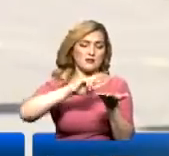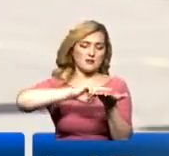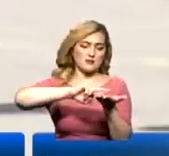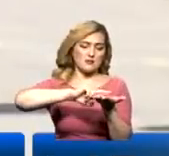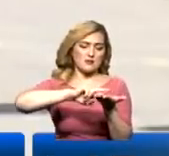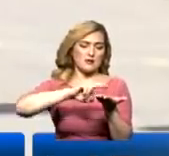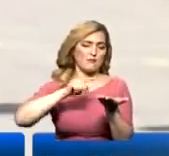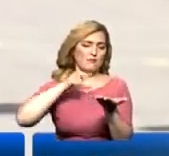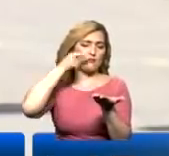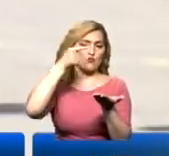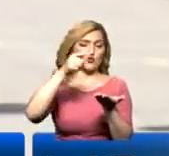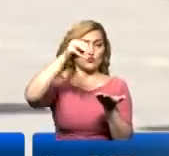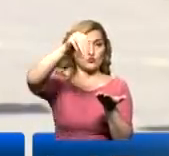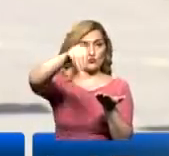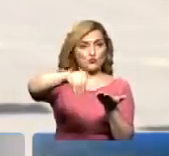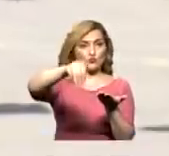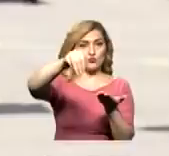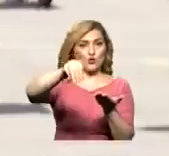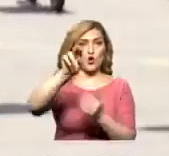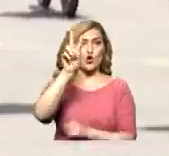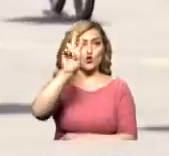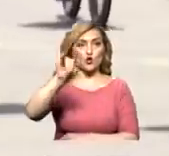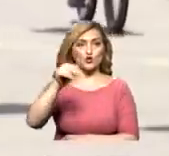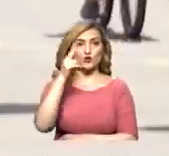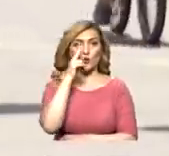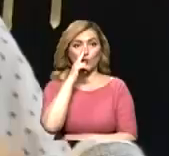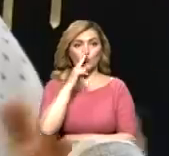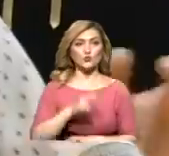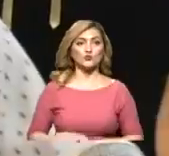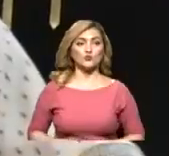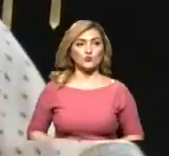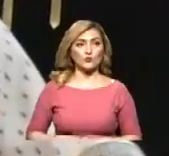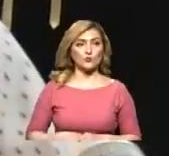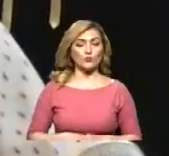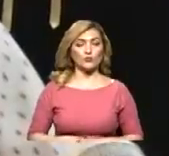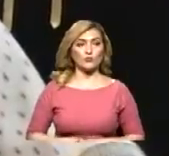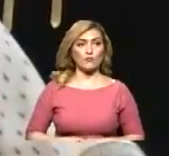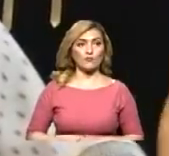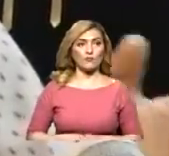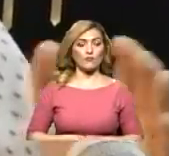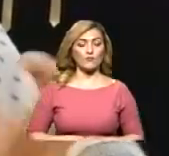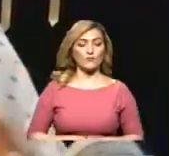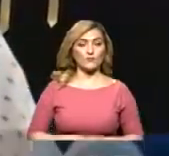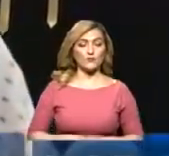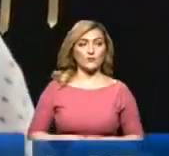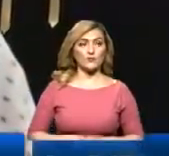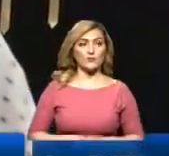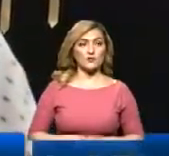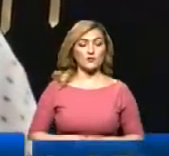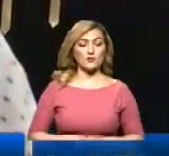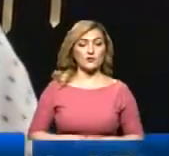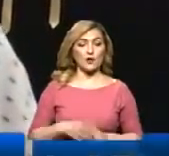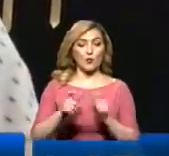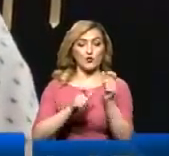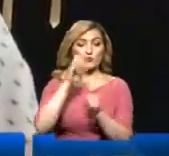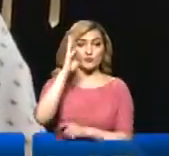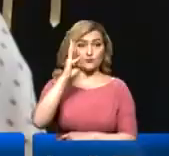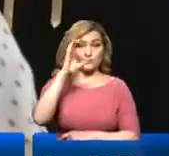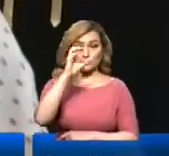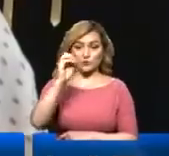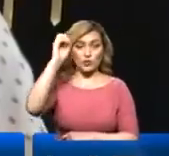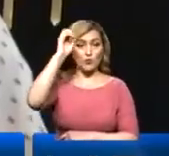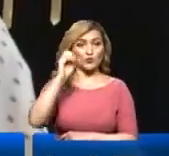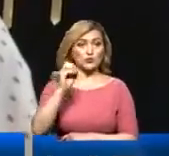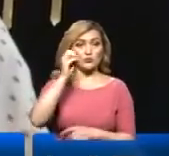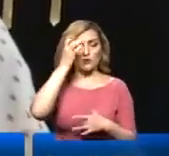darse el próximo martes 2 de junio. Veamos. Imagínese usted que llegamos al 60% de la población que ya presentó